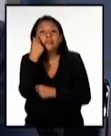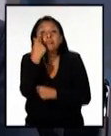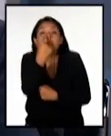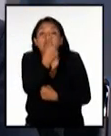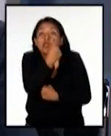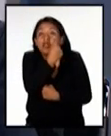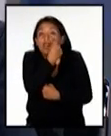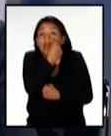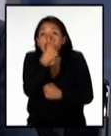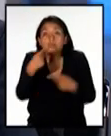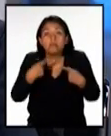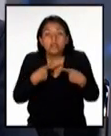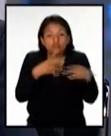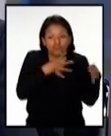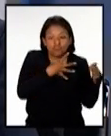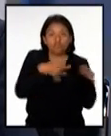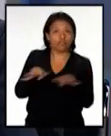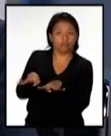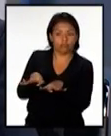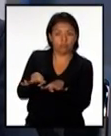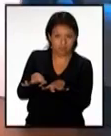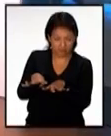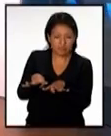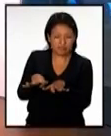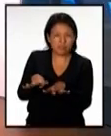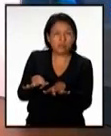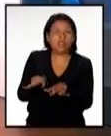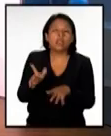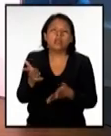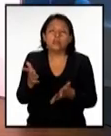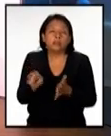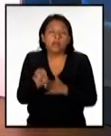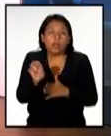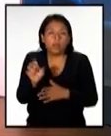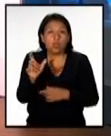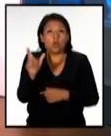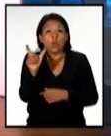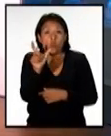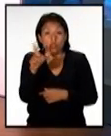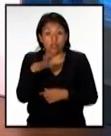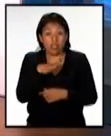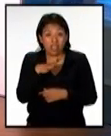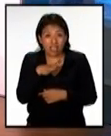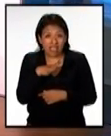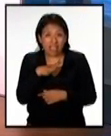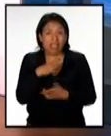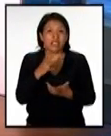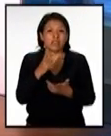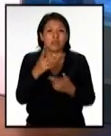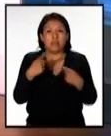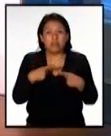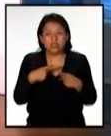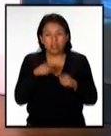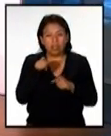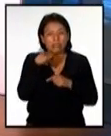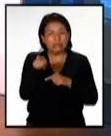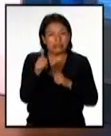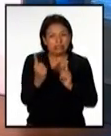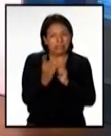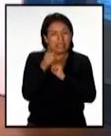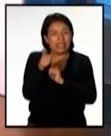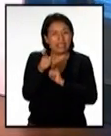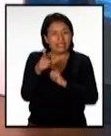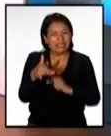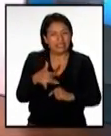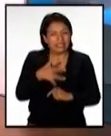hay sobre ellas. Siempre cuando nos enfrentamos cualquier tipo de persona con alguien que